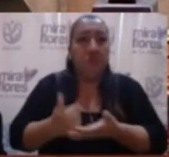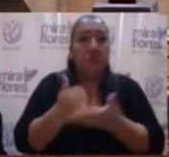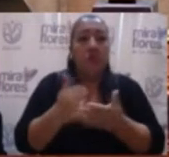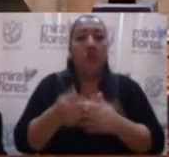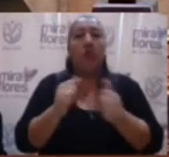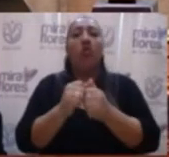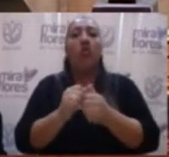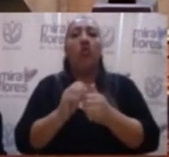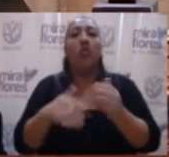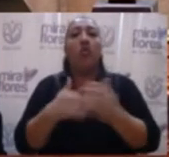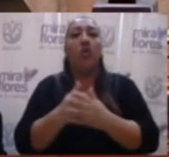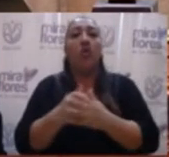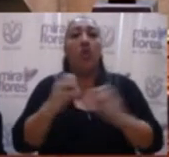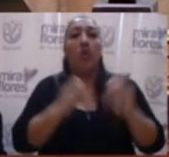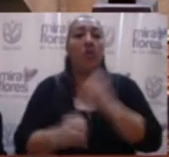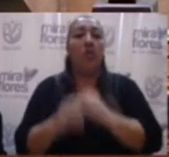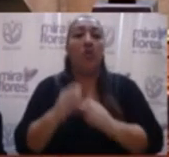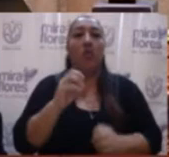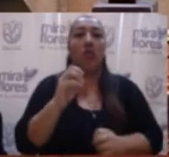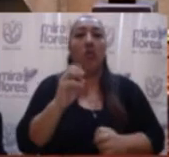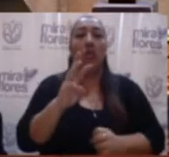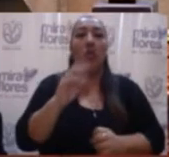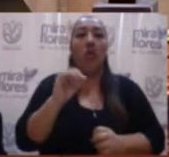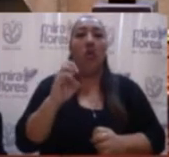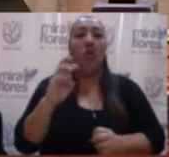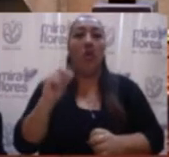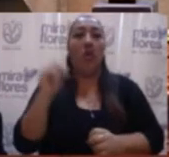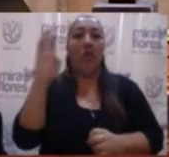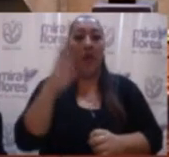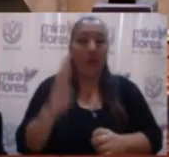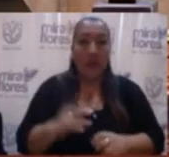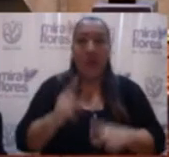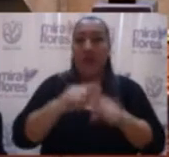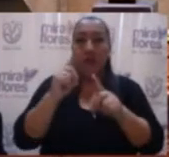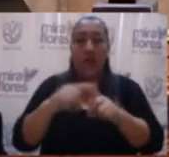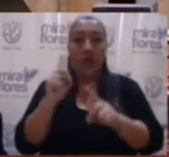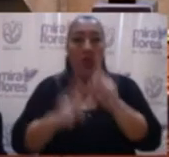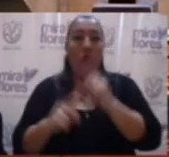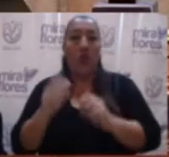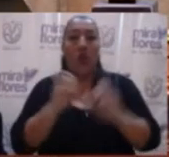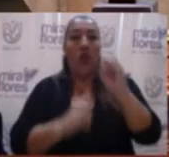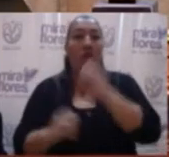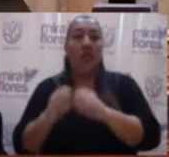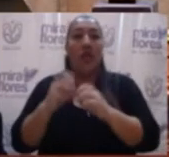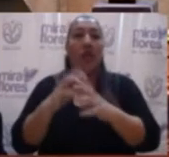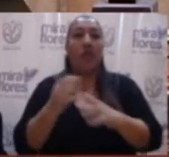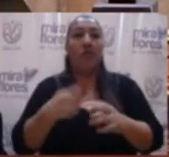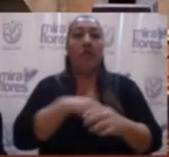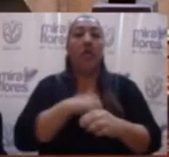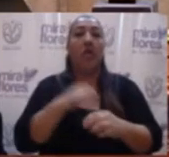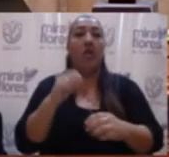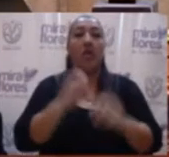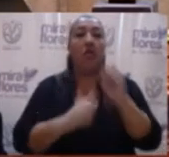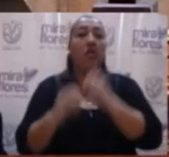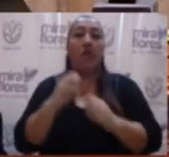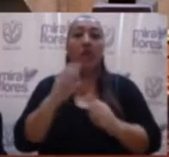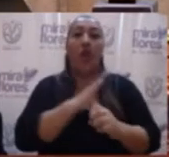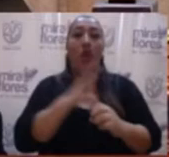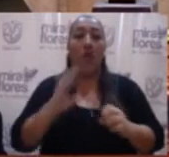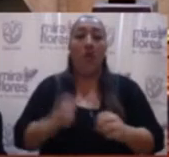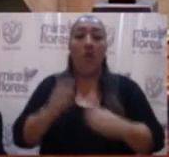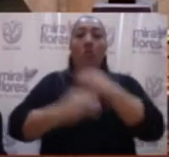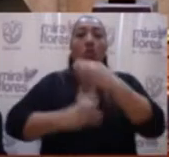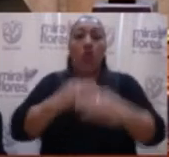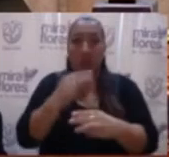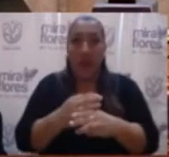por WeGo, World e-Government Organization of the City and Local Government, organización en español, Organización Gubernamental Mundial de